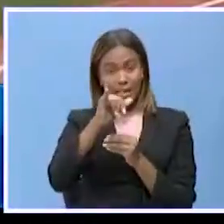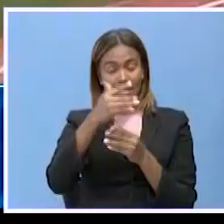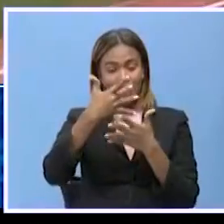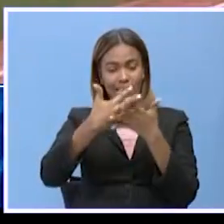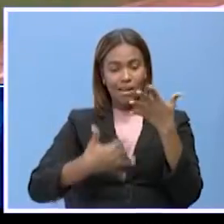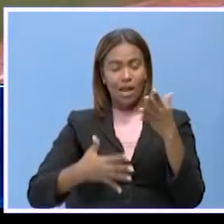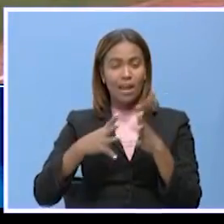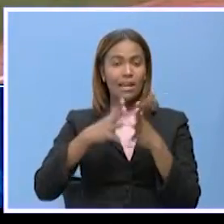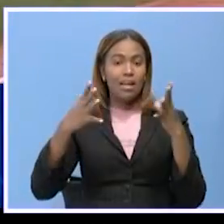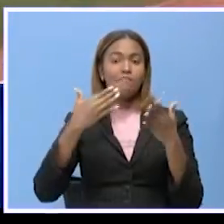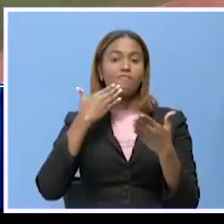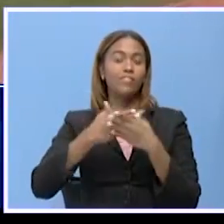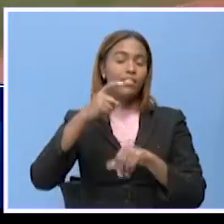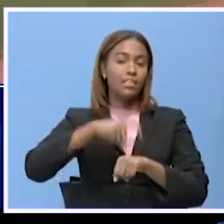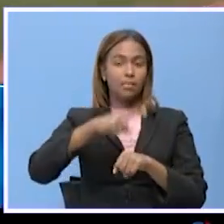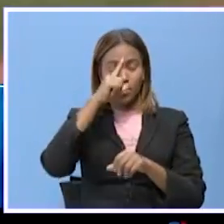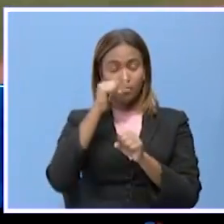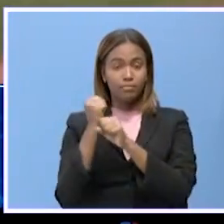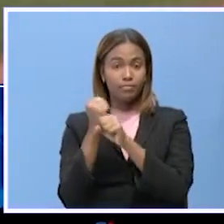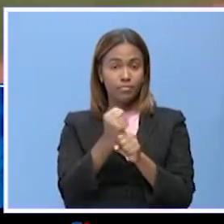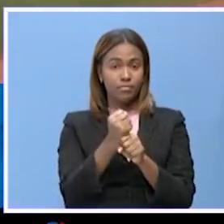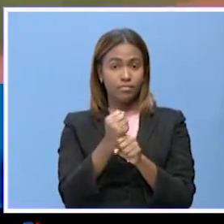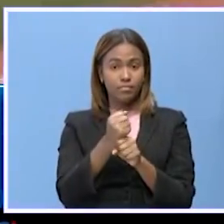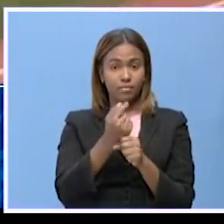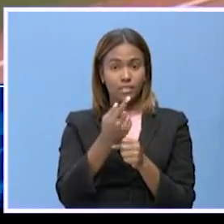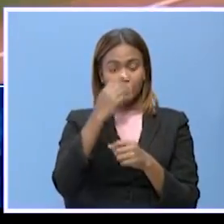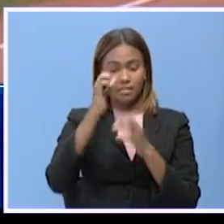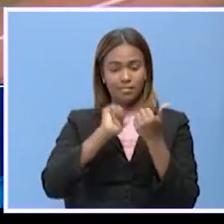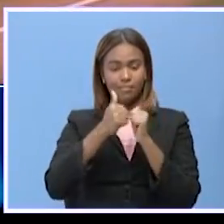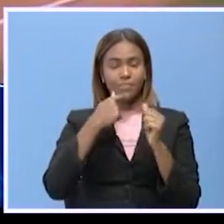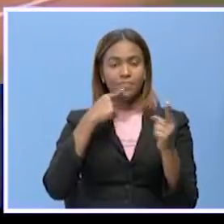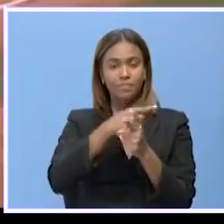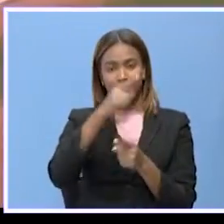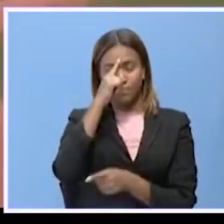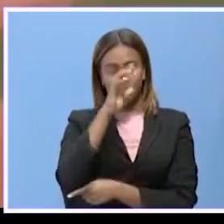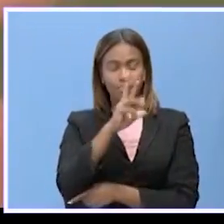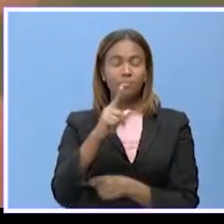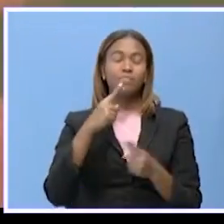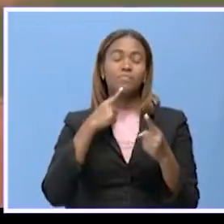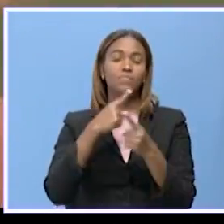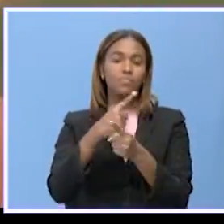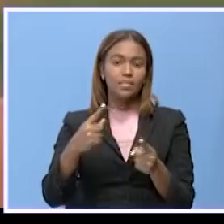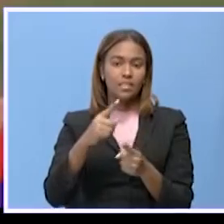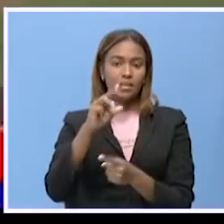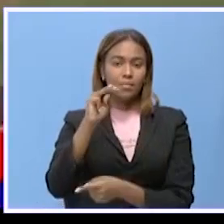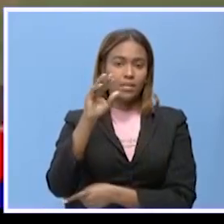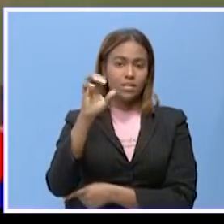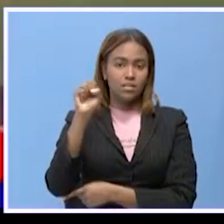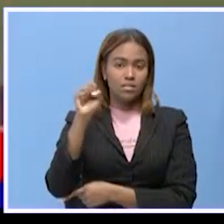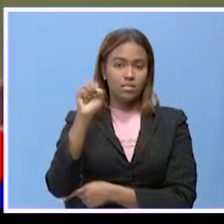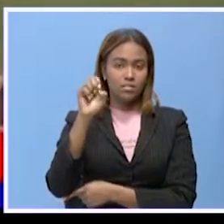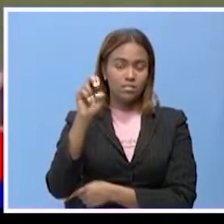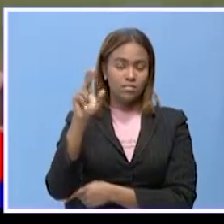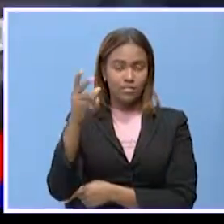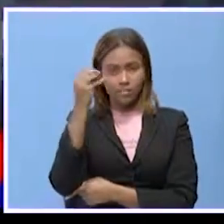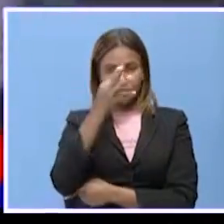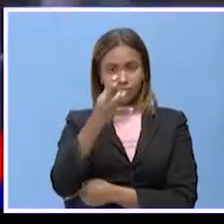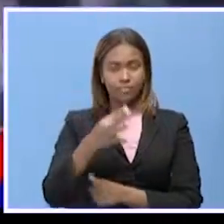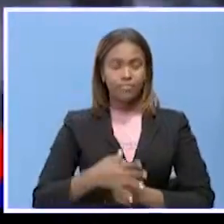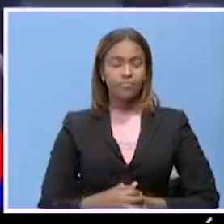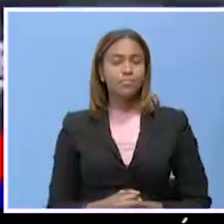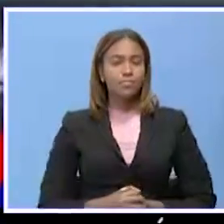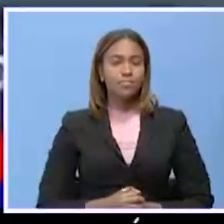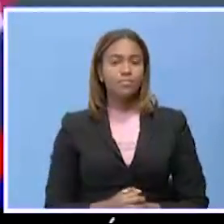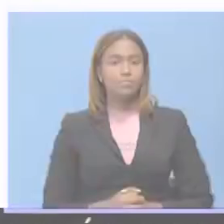de grandes momentos en el béisbol. En Las Deportivas, para 4RD Noticias, Marcos